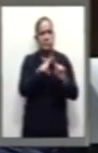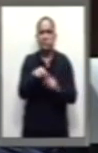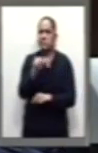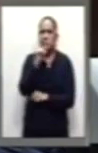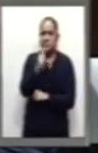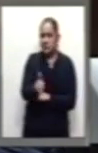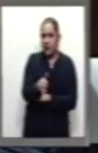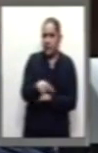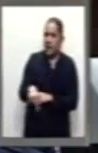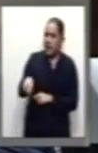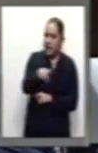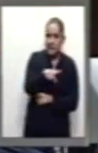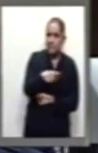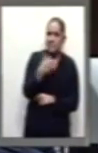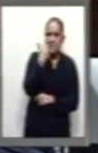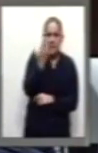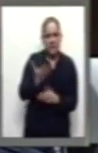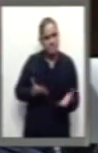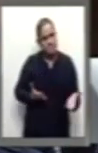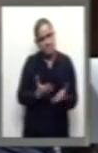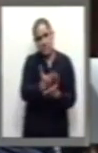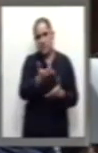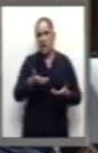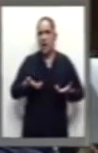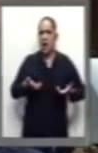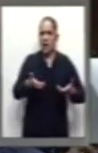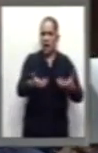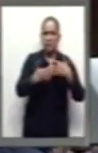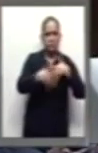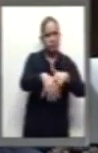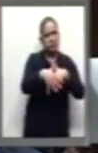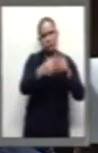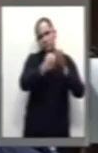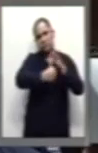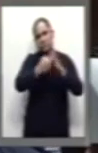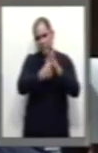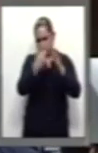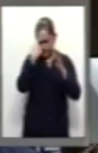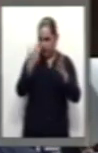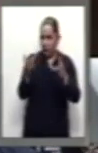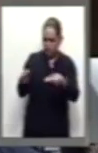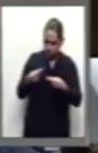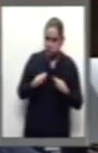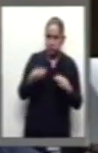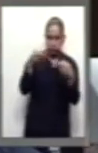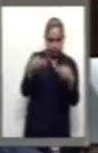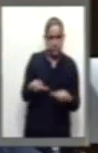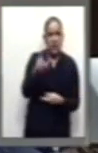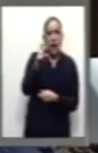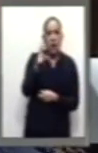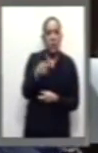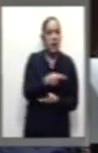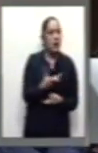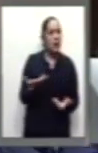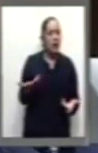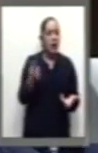primarias para protestar y exigir que se les dé agua. No solamente no aumenta